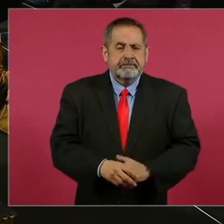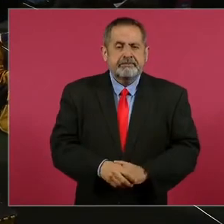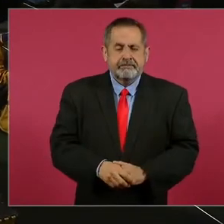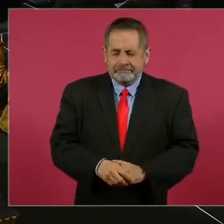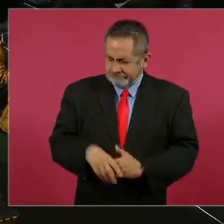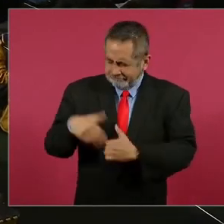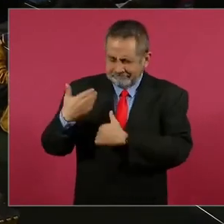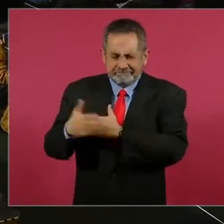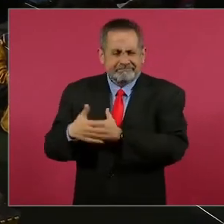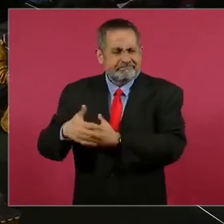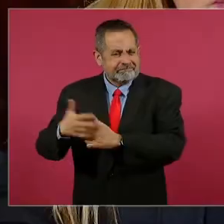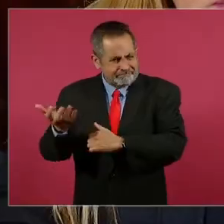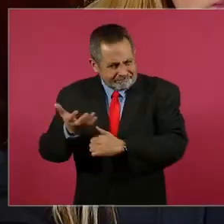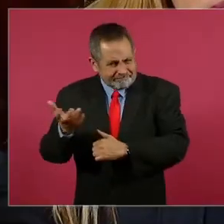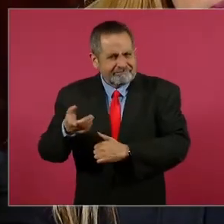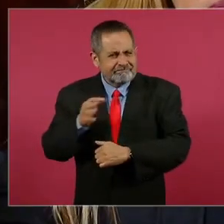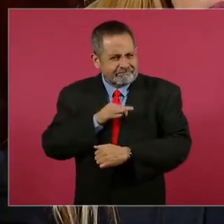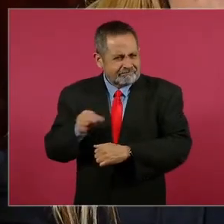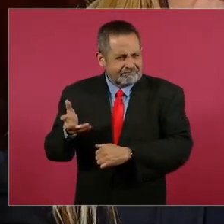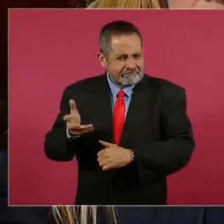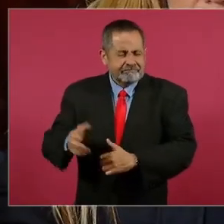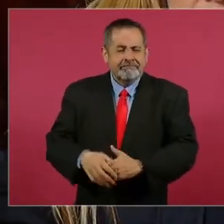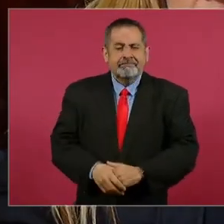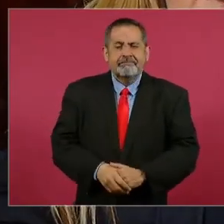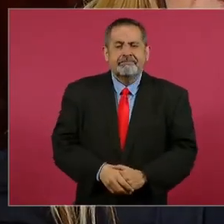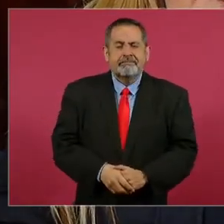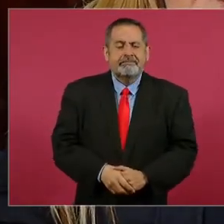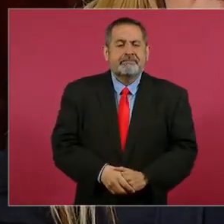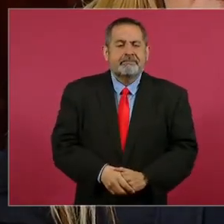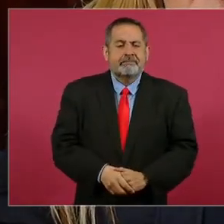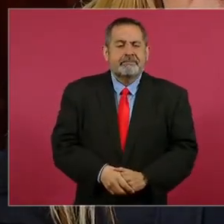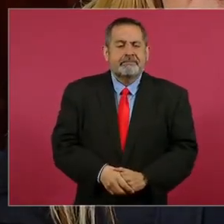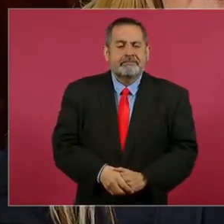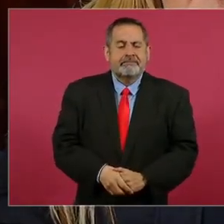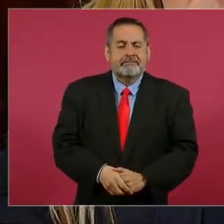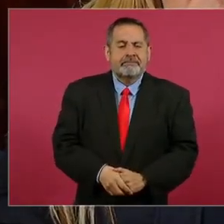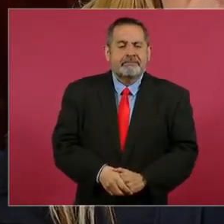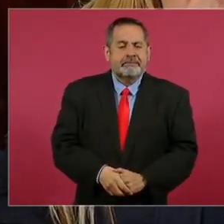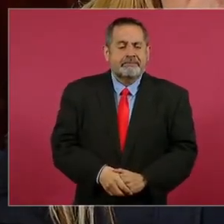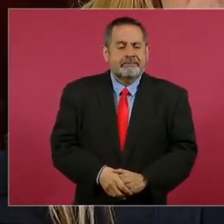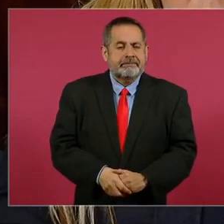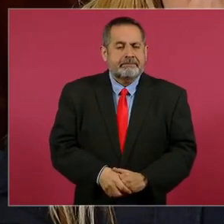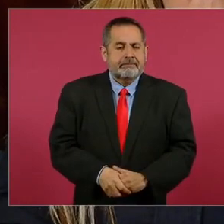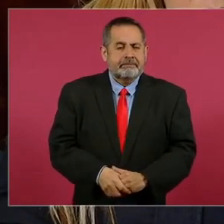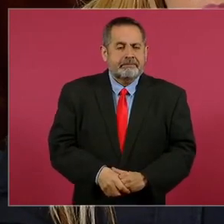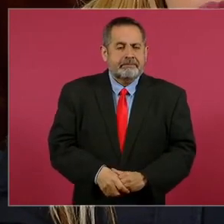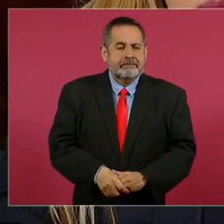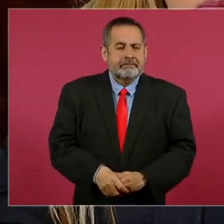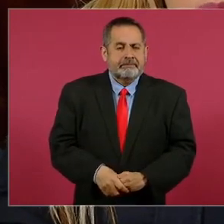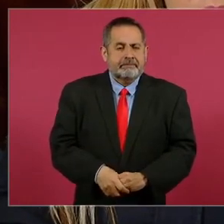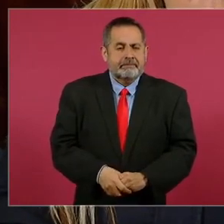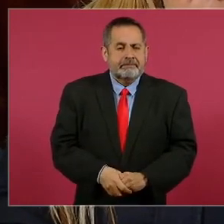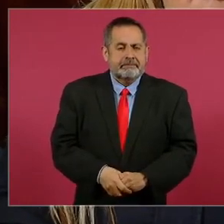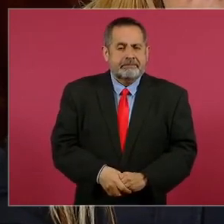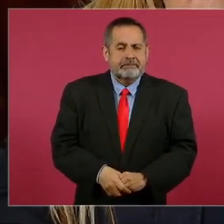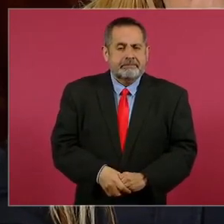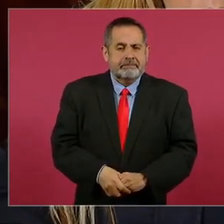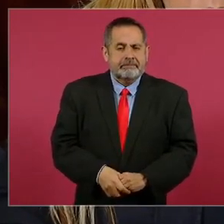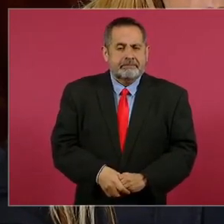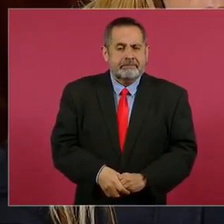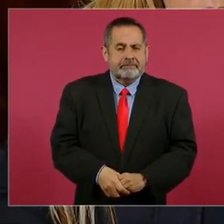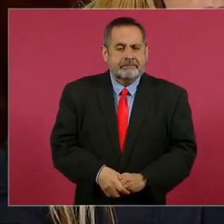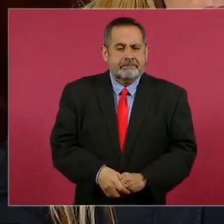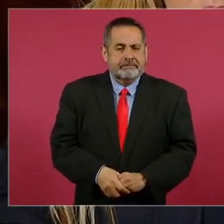Lo va a hacer. El tema de Alejandro del Valle que le vine a plantear aquí, donde la mujer sigue en ese país que está en guerra y que él